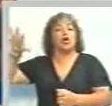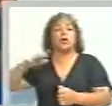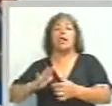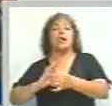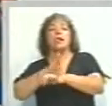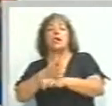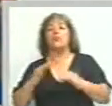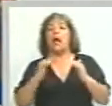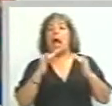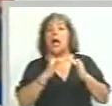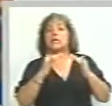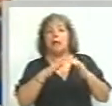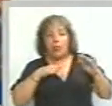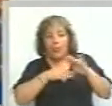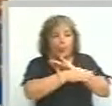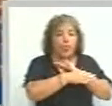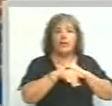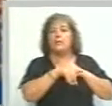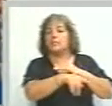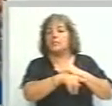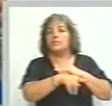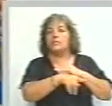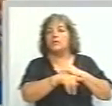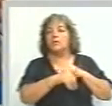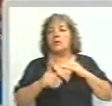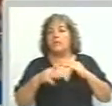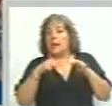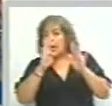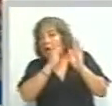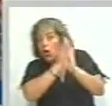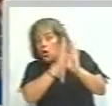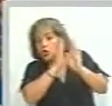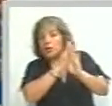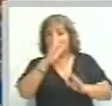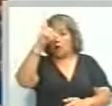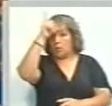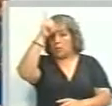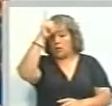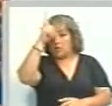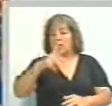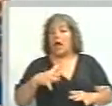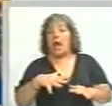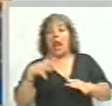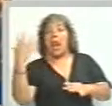en un domicilio y para esconderse de los policías, la dueña de casa